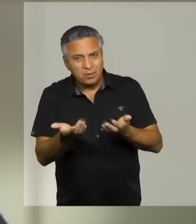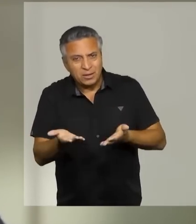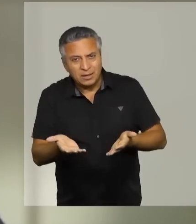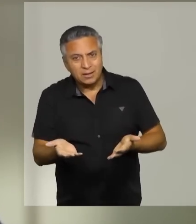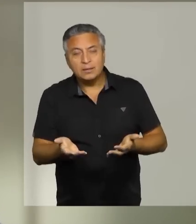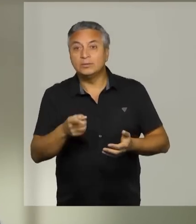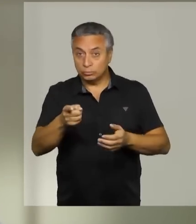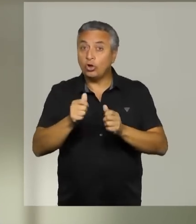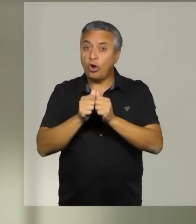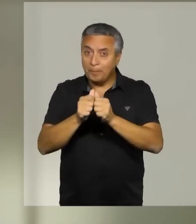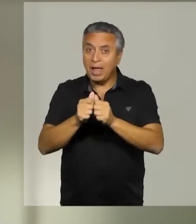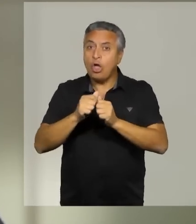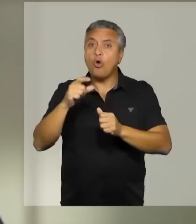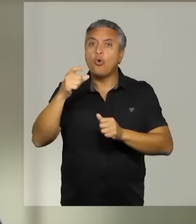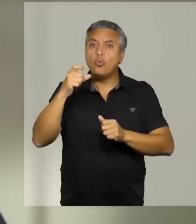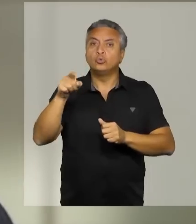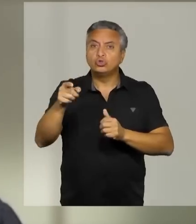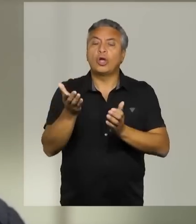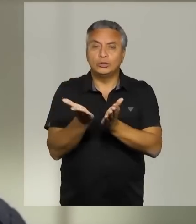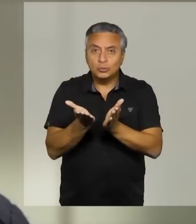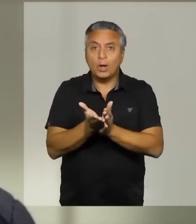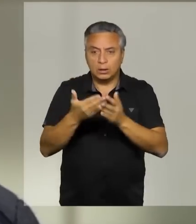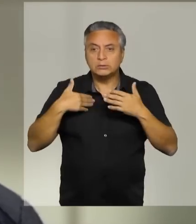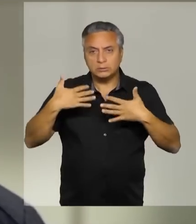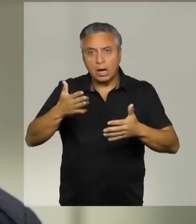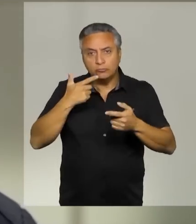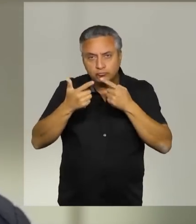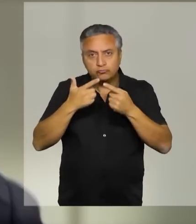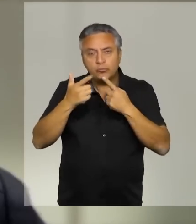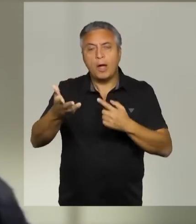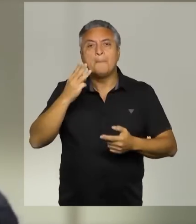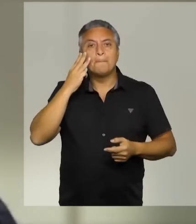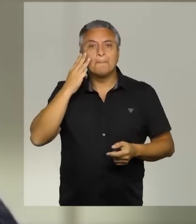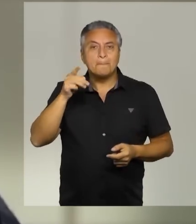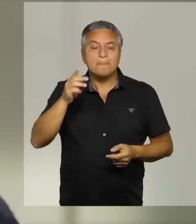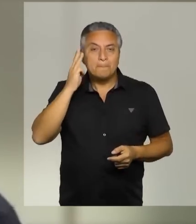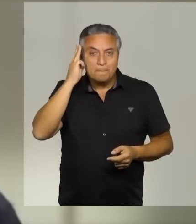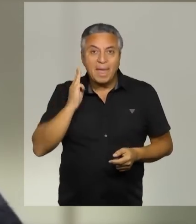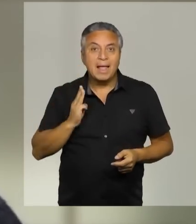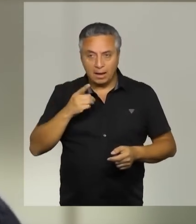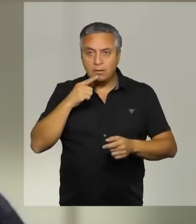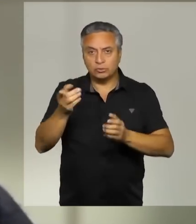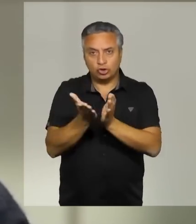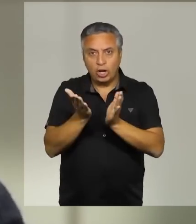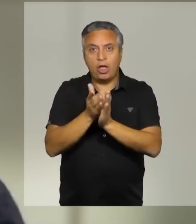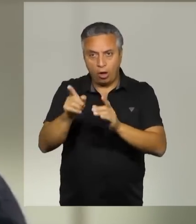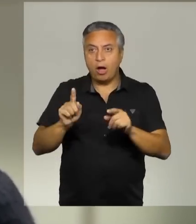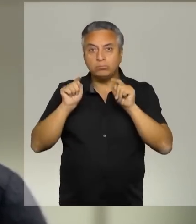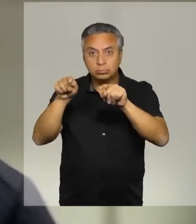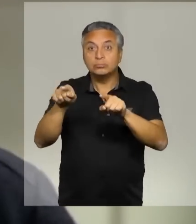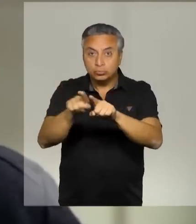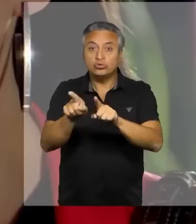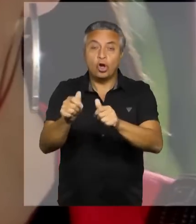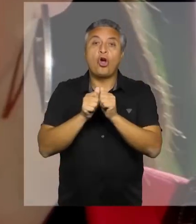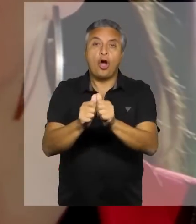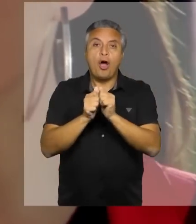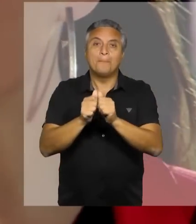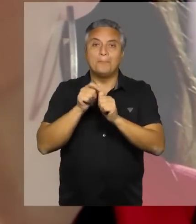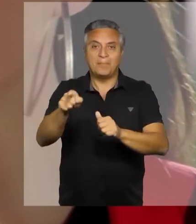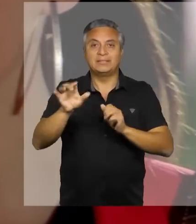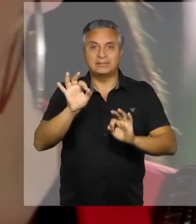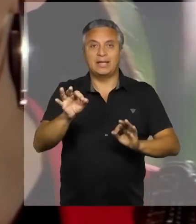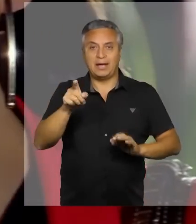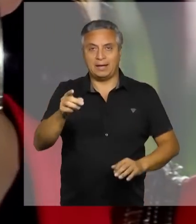Compañero de curso, del colegio. Hablé con la Mili y le dije que iba a entrar al colegio acá y da la casualidad que es compañera de Mati. Está bien.